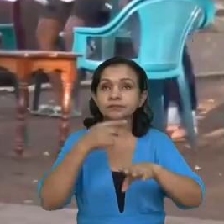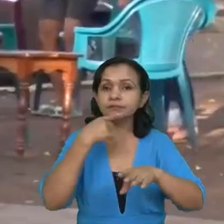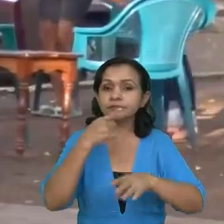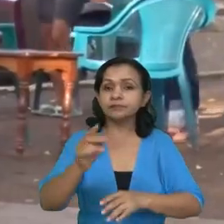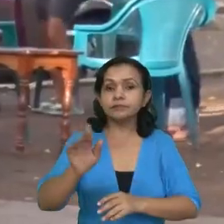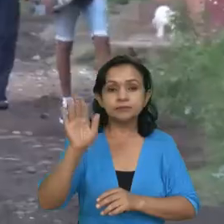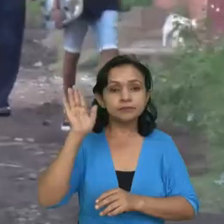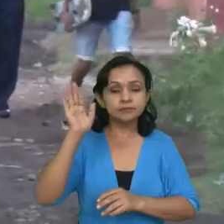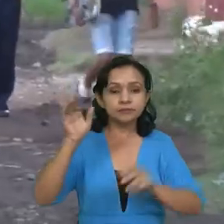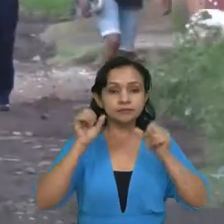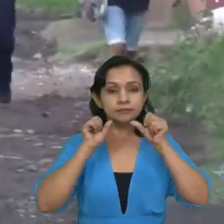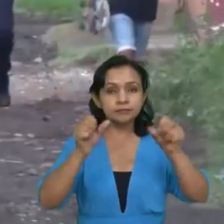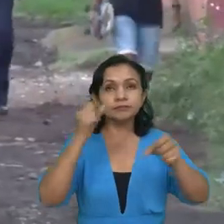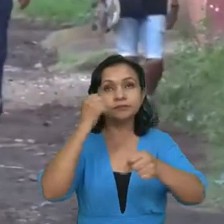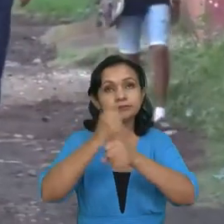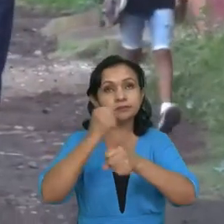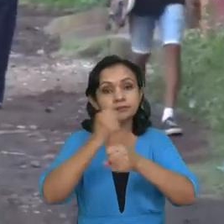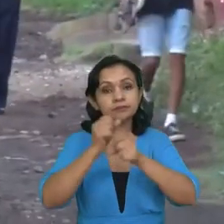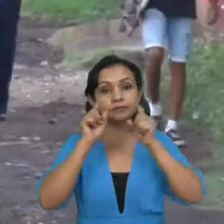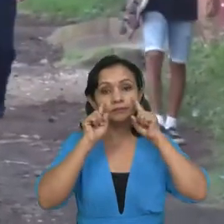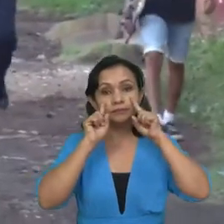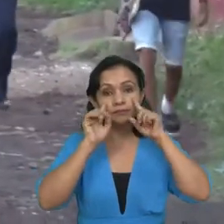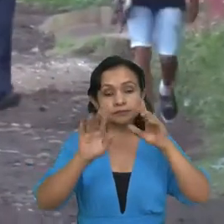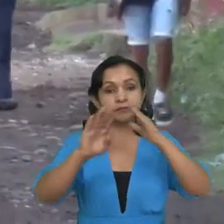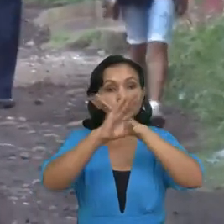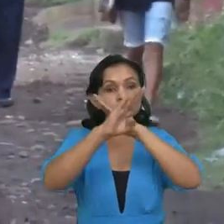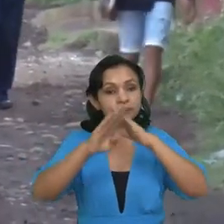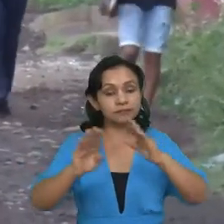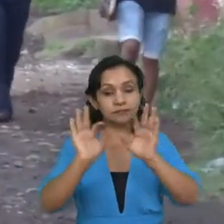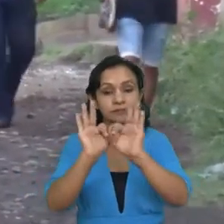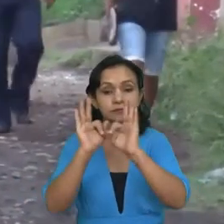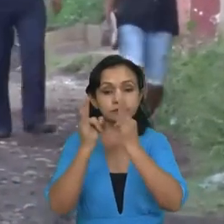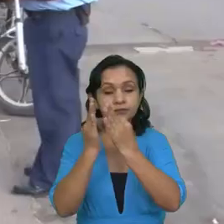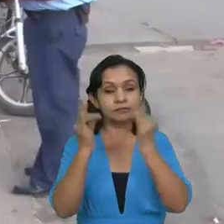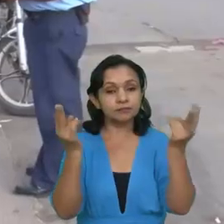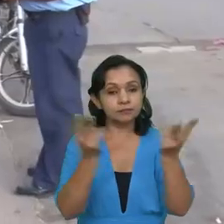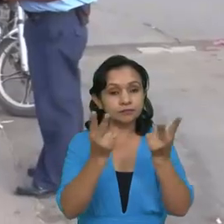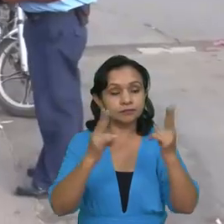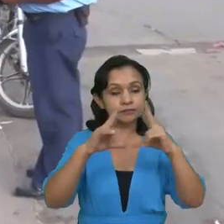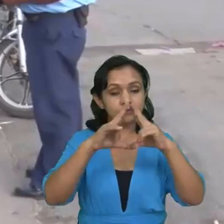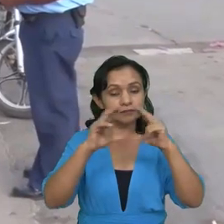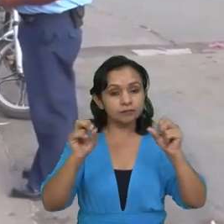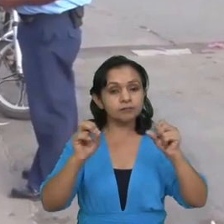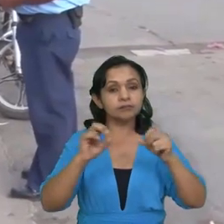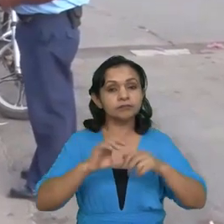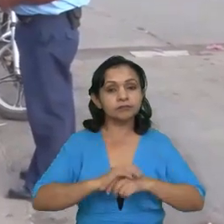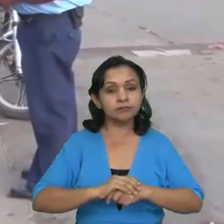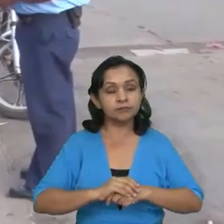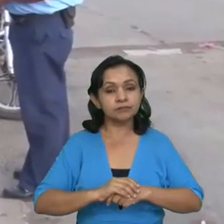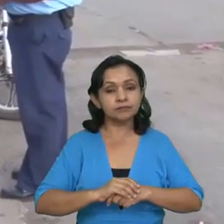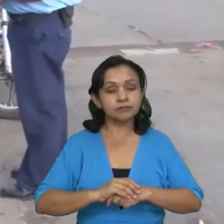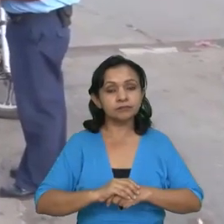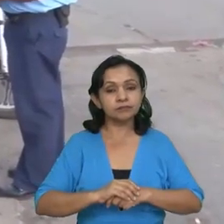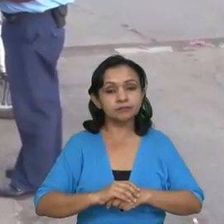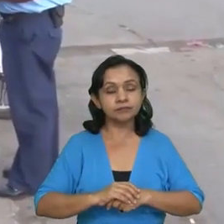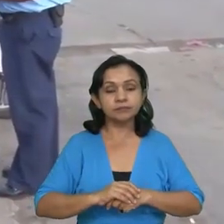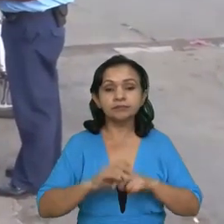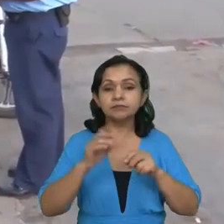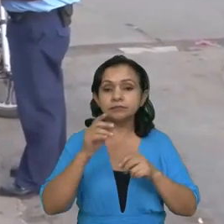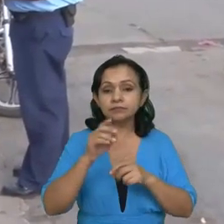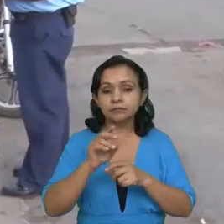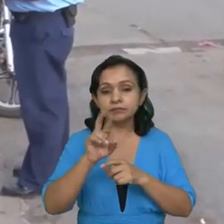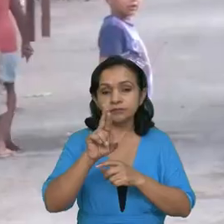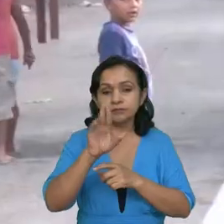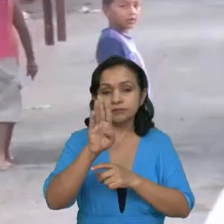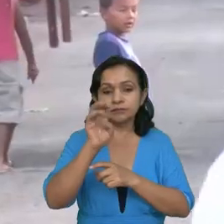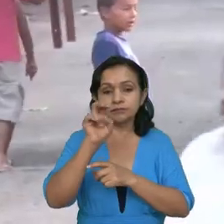de seguir trabajando en la seguridad y tranquilidad de las familias y comunidades nicaragüenses con cámaras de